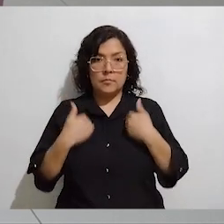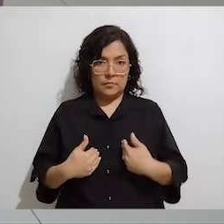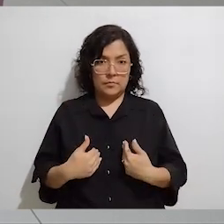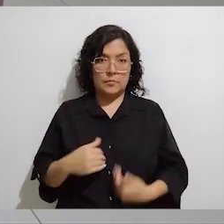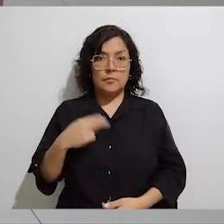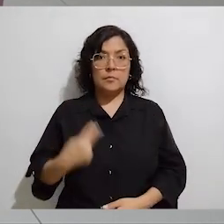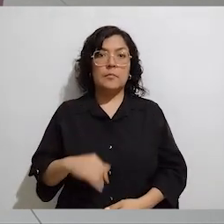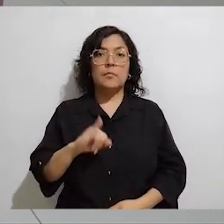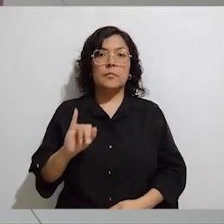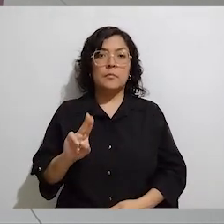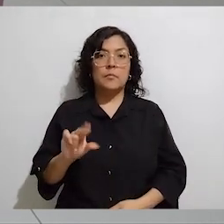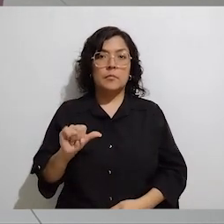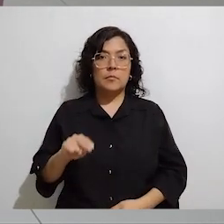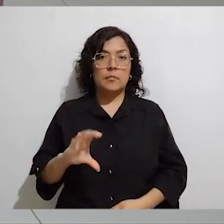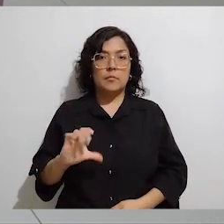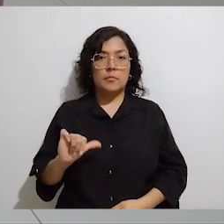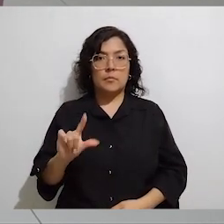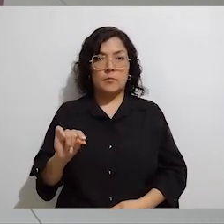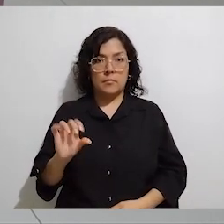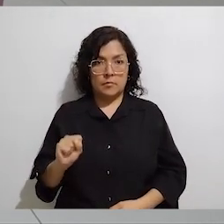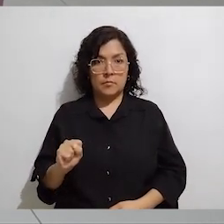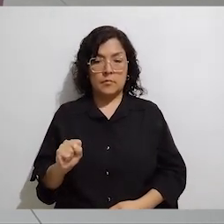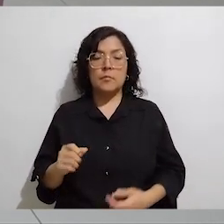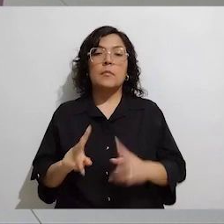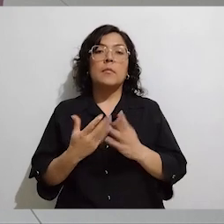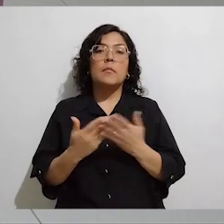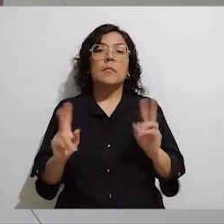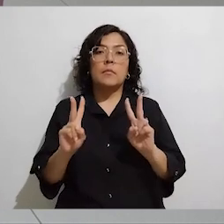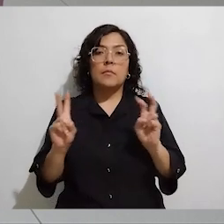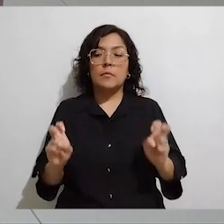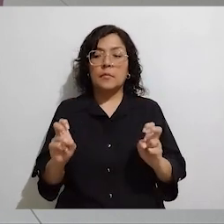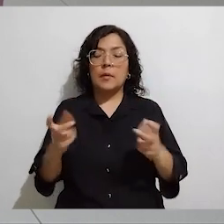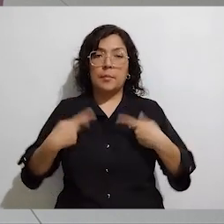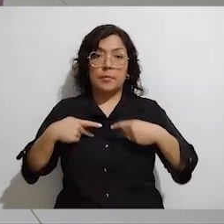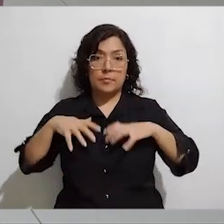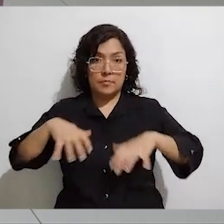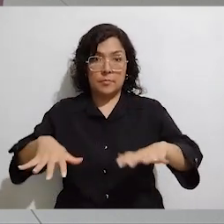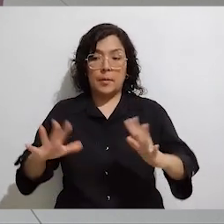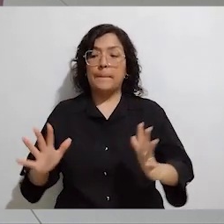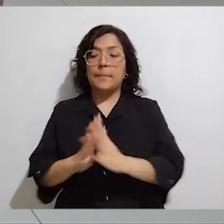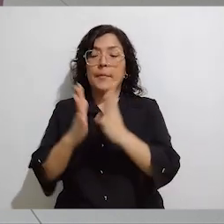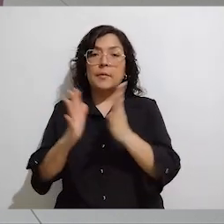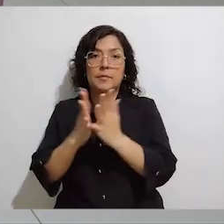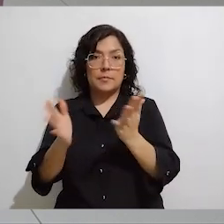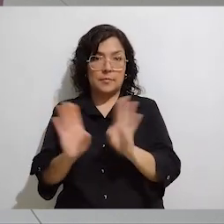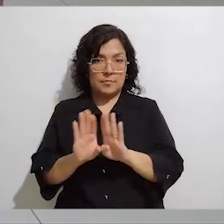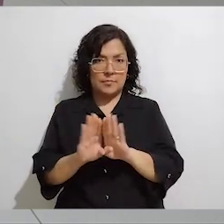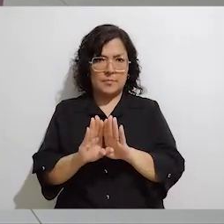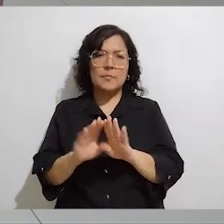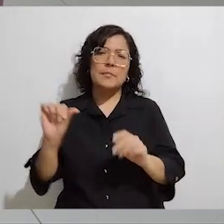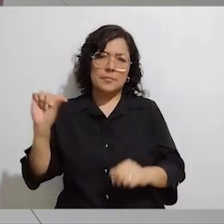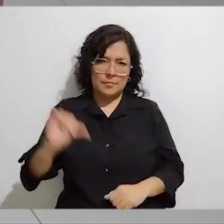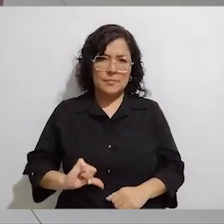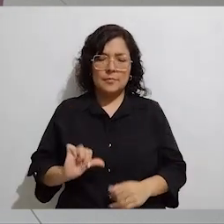Estamos hablando en esta ocasión de los mecanismos de participación ciudadana y platicábamos antes de ir al corte que estos